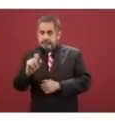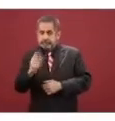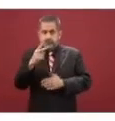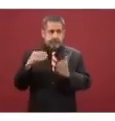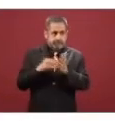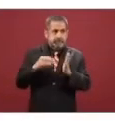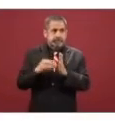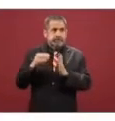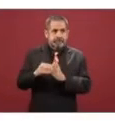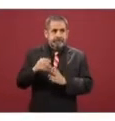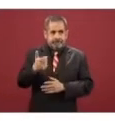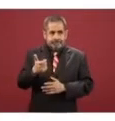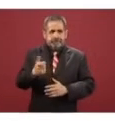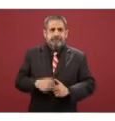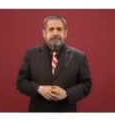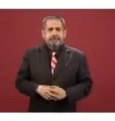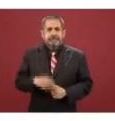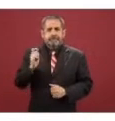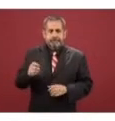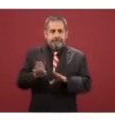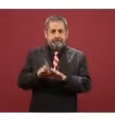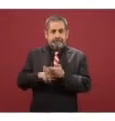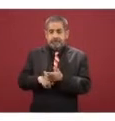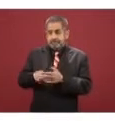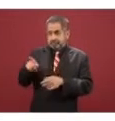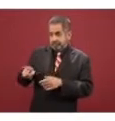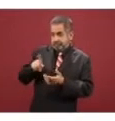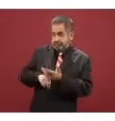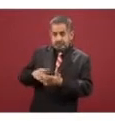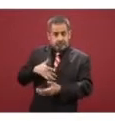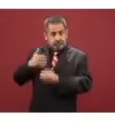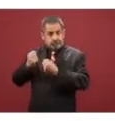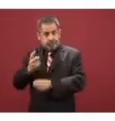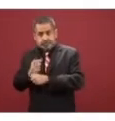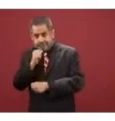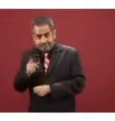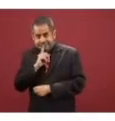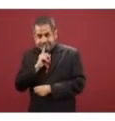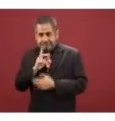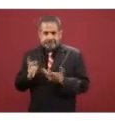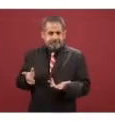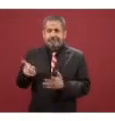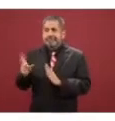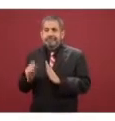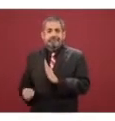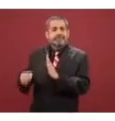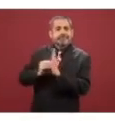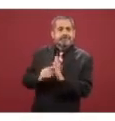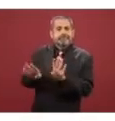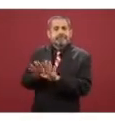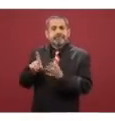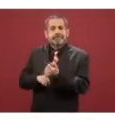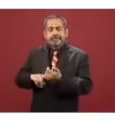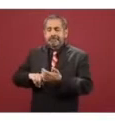22,000 millones de pesos, siendo que no era una obra catalogada como de seguridad nacional. No, porque no está inscrita en los